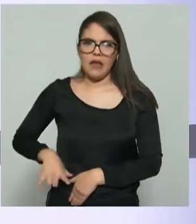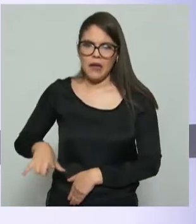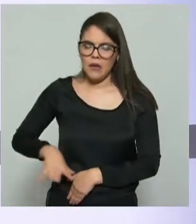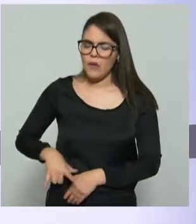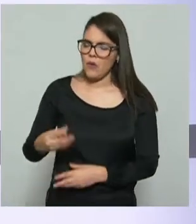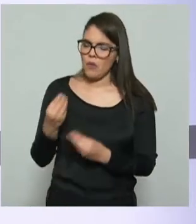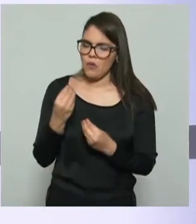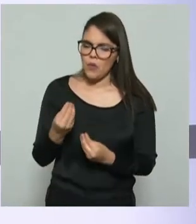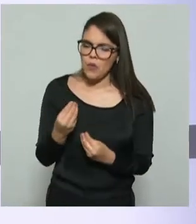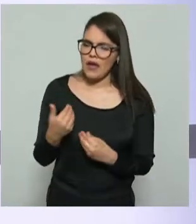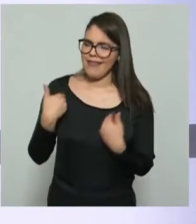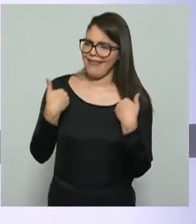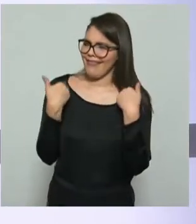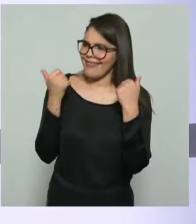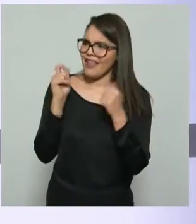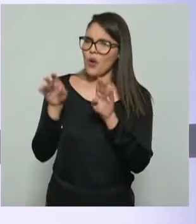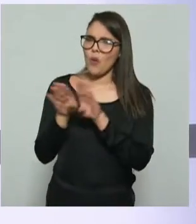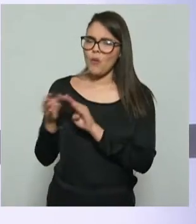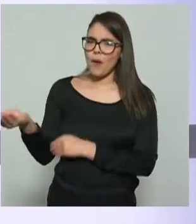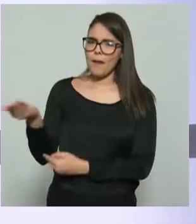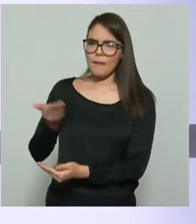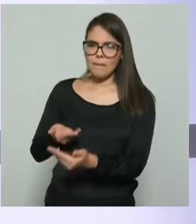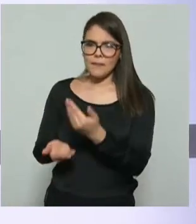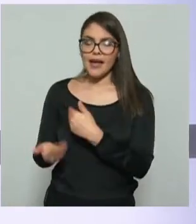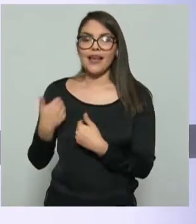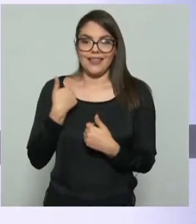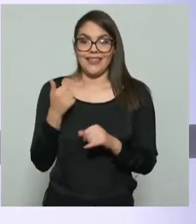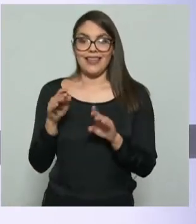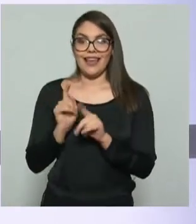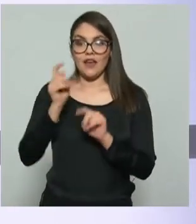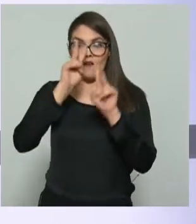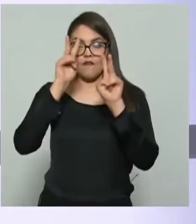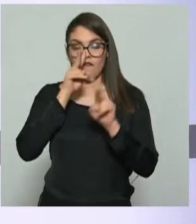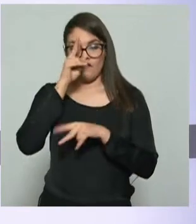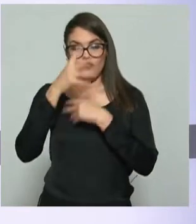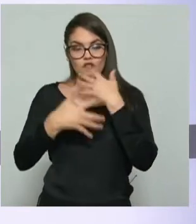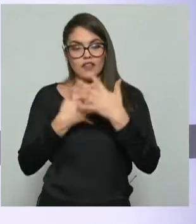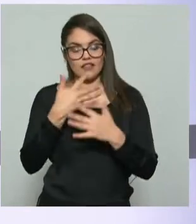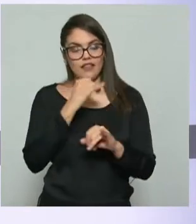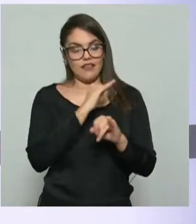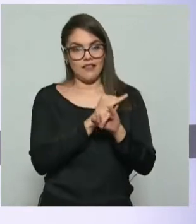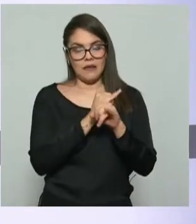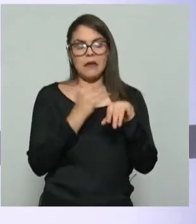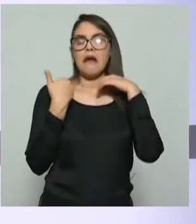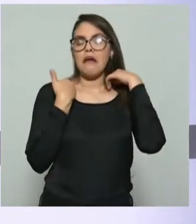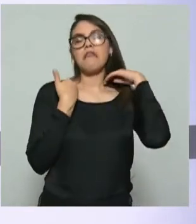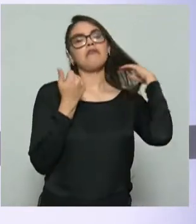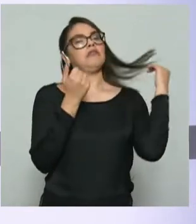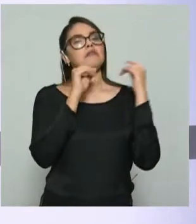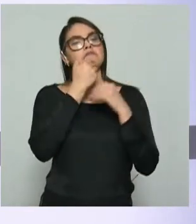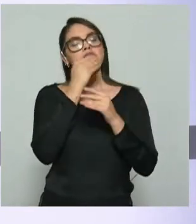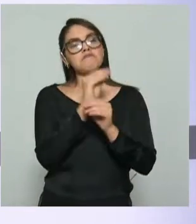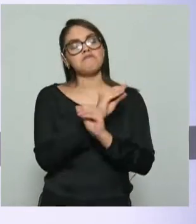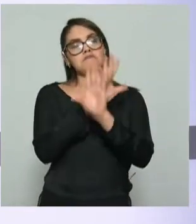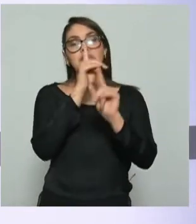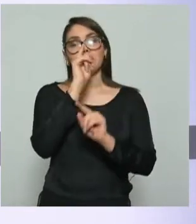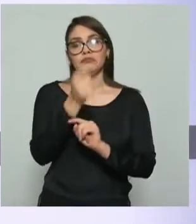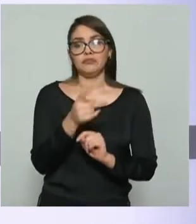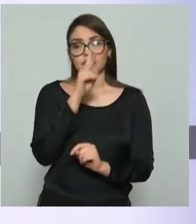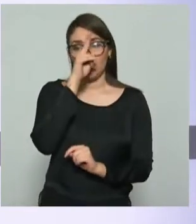empática, porque ha entendido de qué va el tema de la violencia digital. Ha entendido y le ha quedado totalmente claro que la